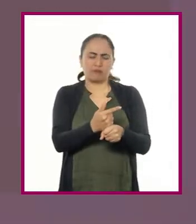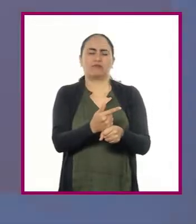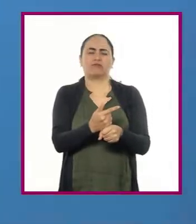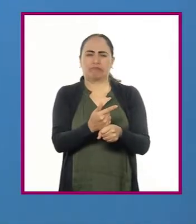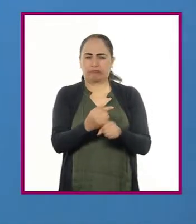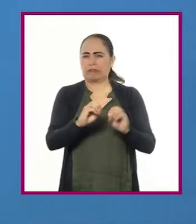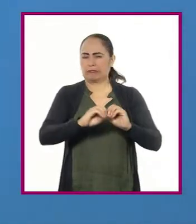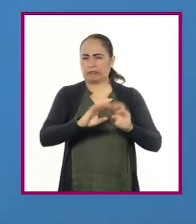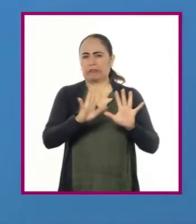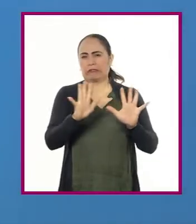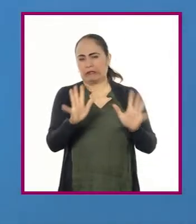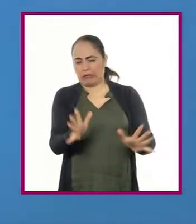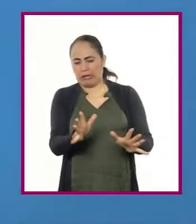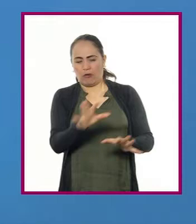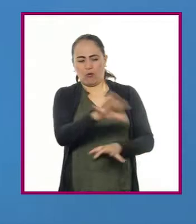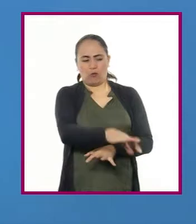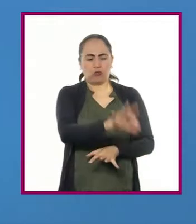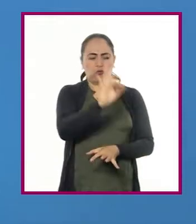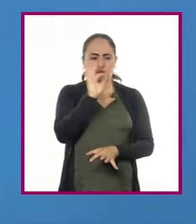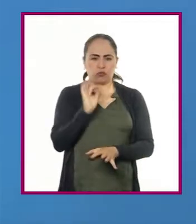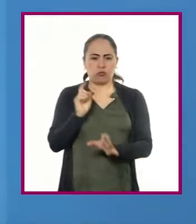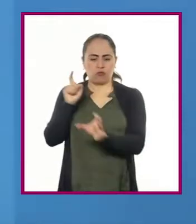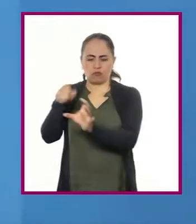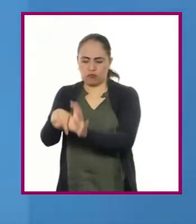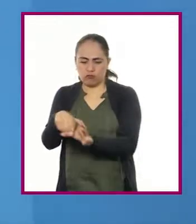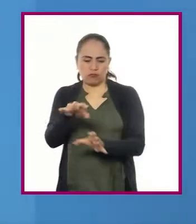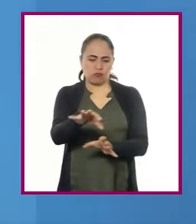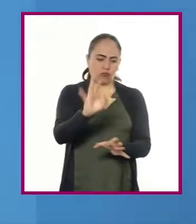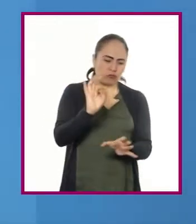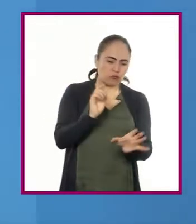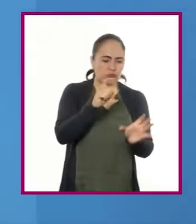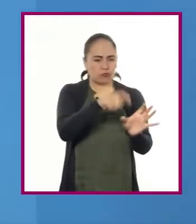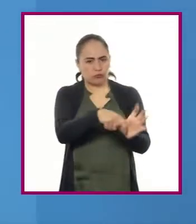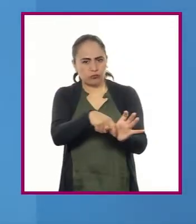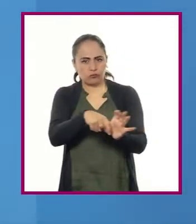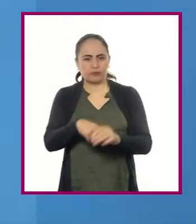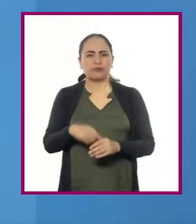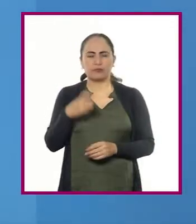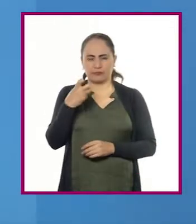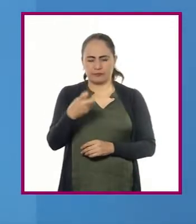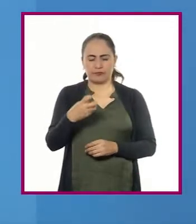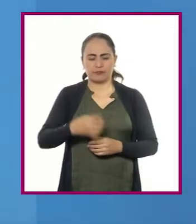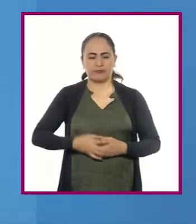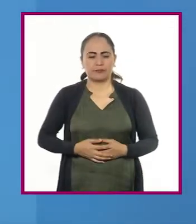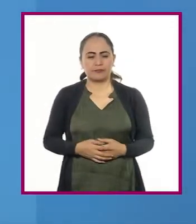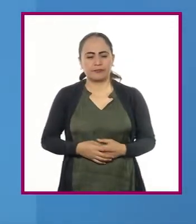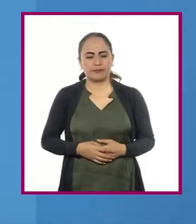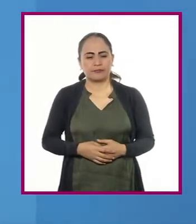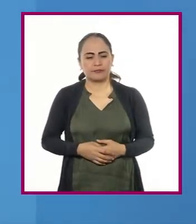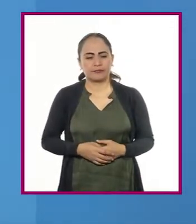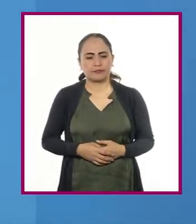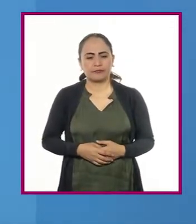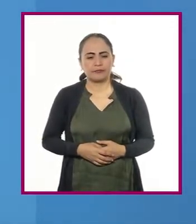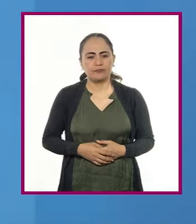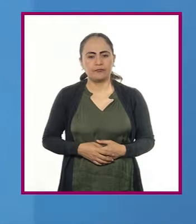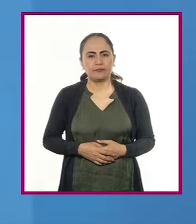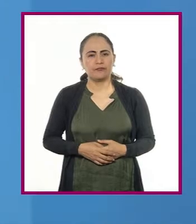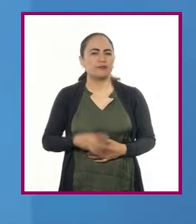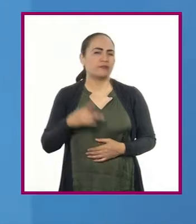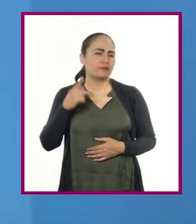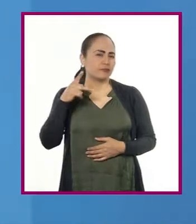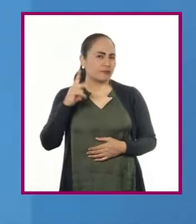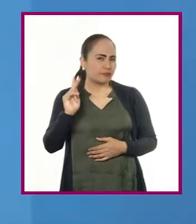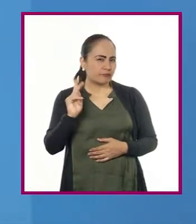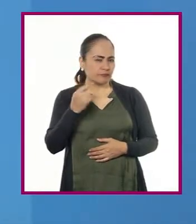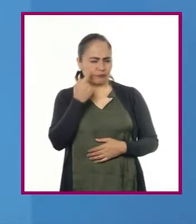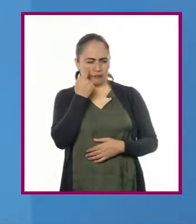una parte en la definición del lugar que ocupaba un individuo dentro de la sociedad novohispana, hasta cierto punto era